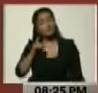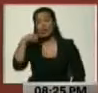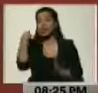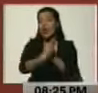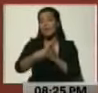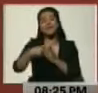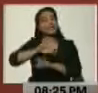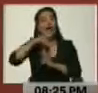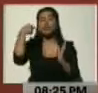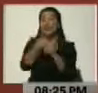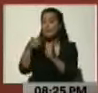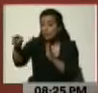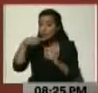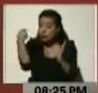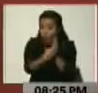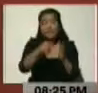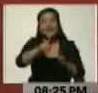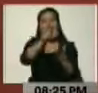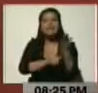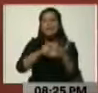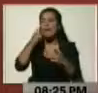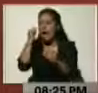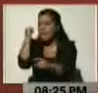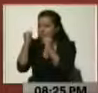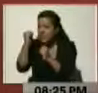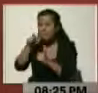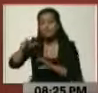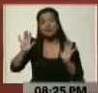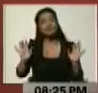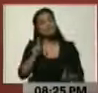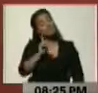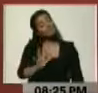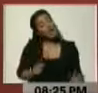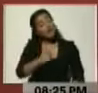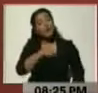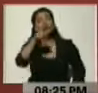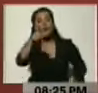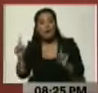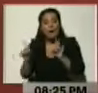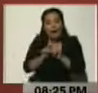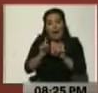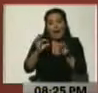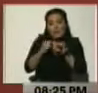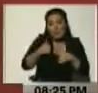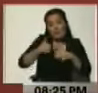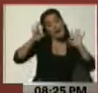Todos estamos anotados. Pues la mala junta por andar conmigo ustedes.